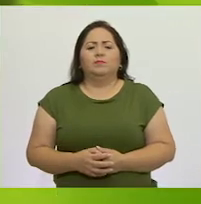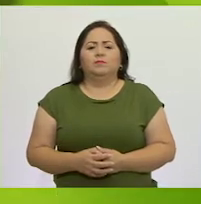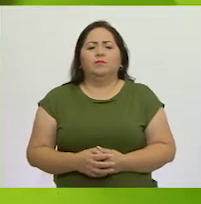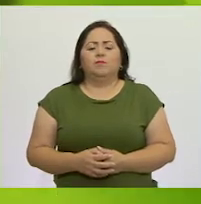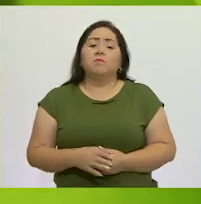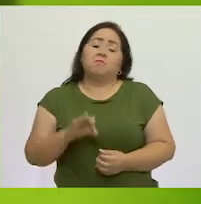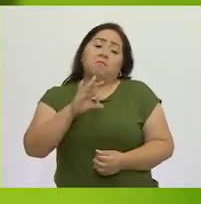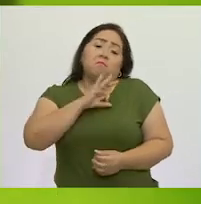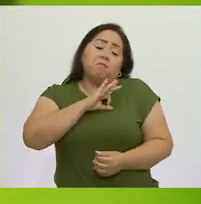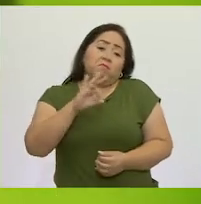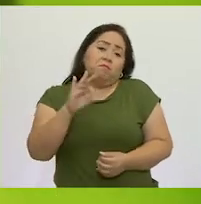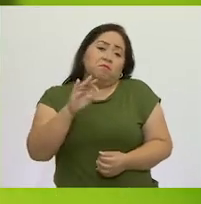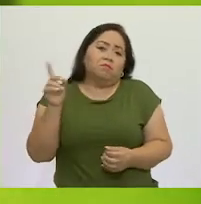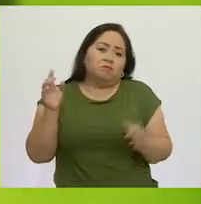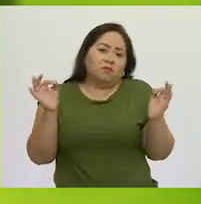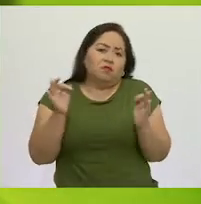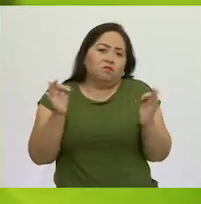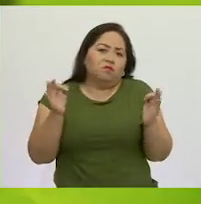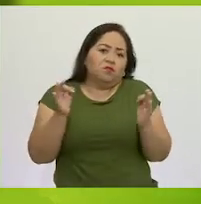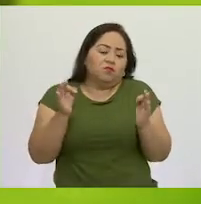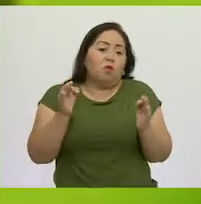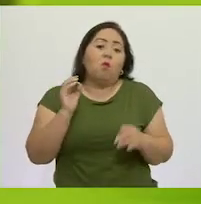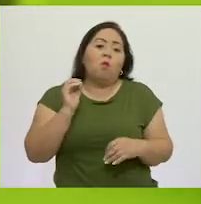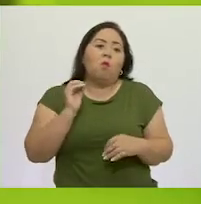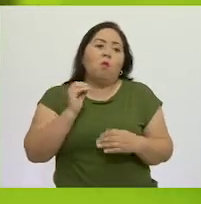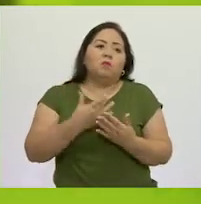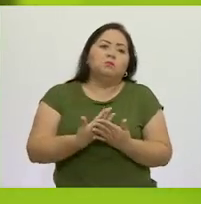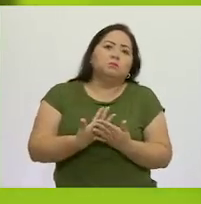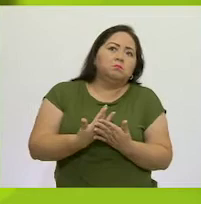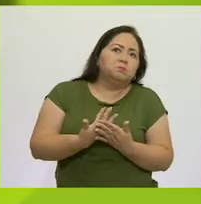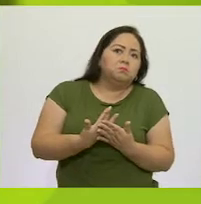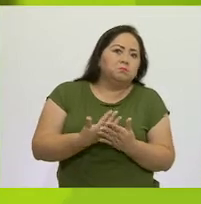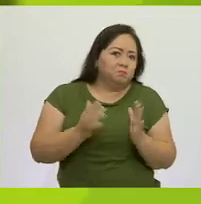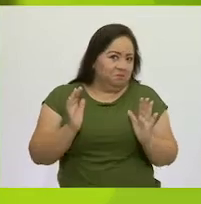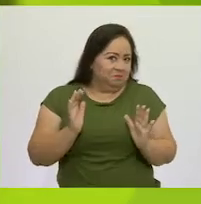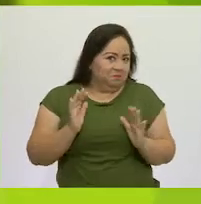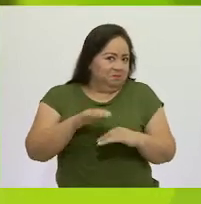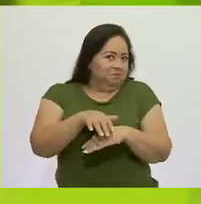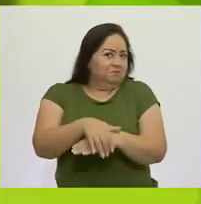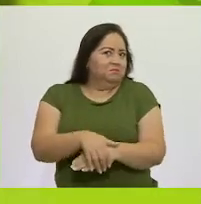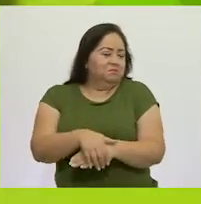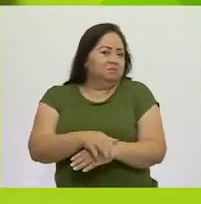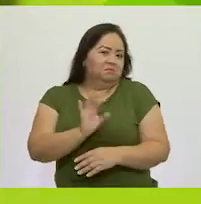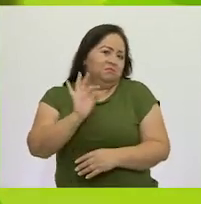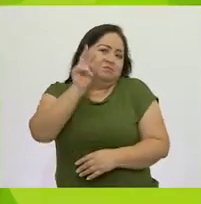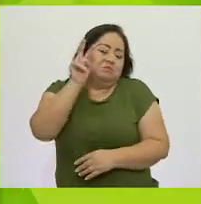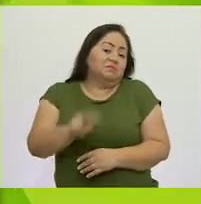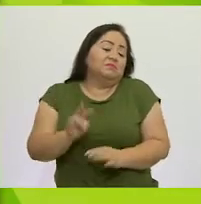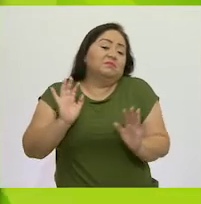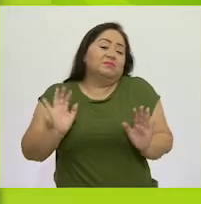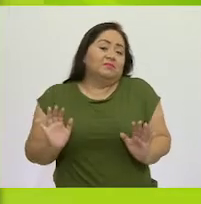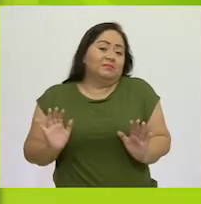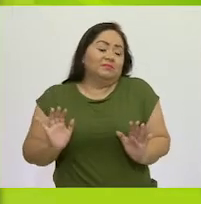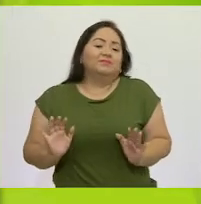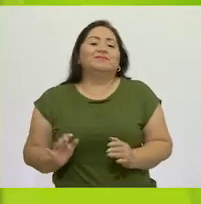Puede ser porque tiene frío o está esperando algo. Puede ser, ¿verdad? Uh-huh.